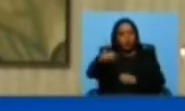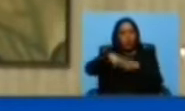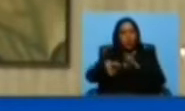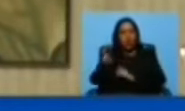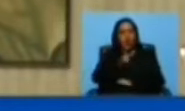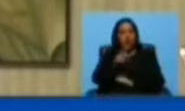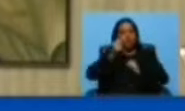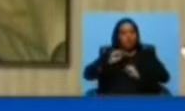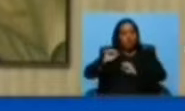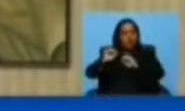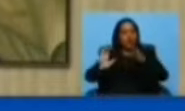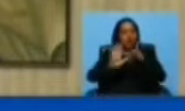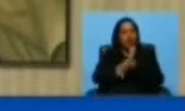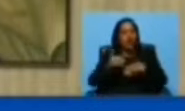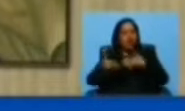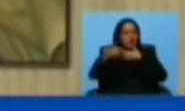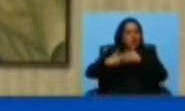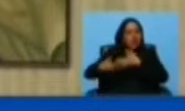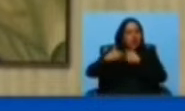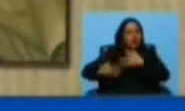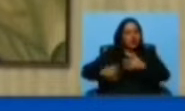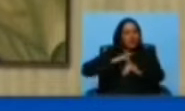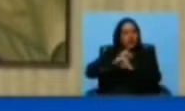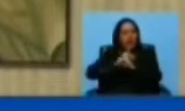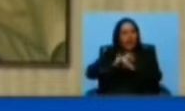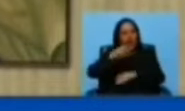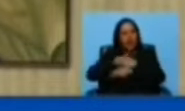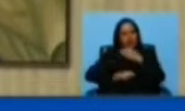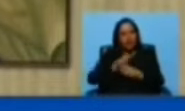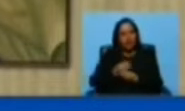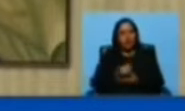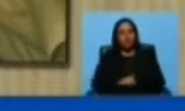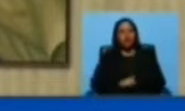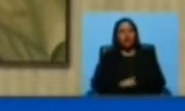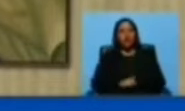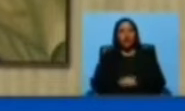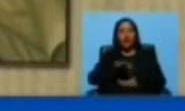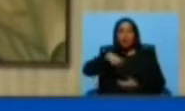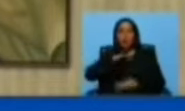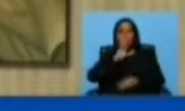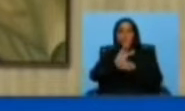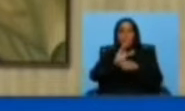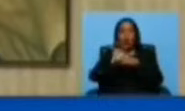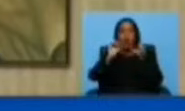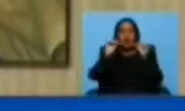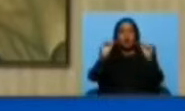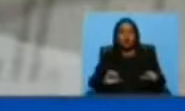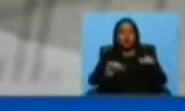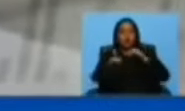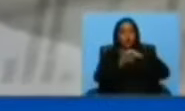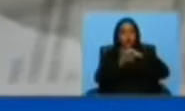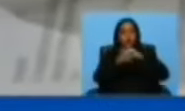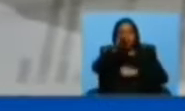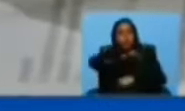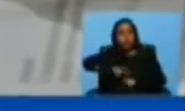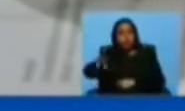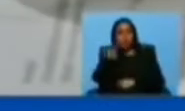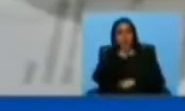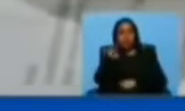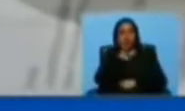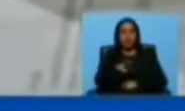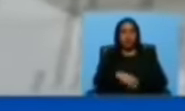enfrentar los ataques cibernéticos para temas tecnológicos de